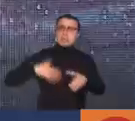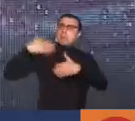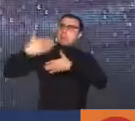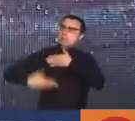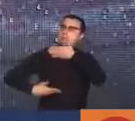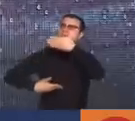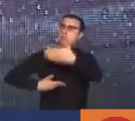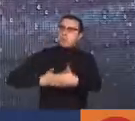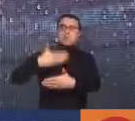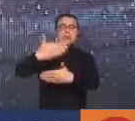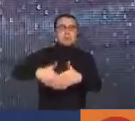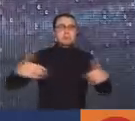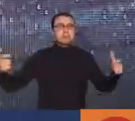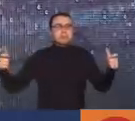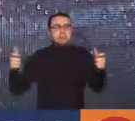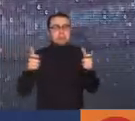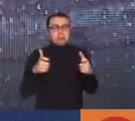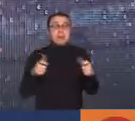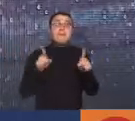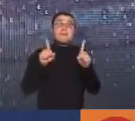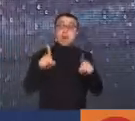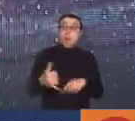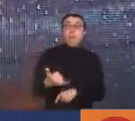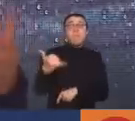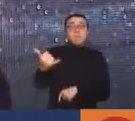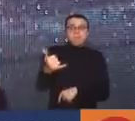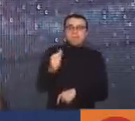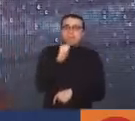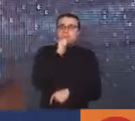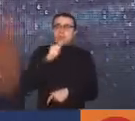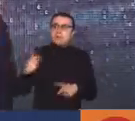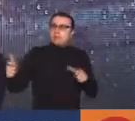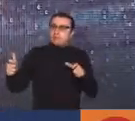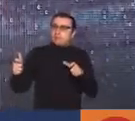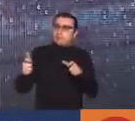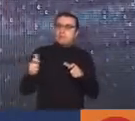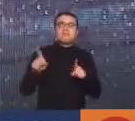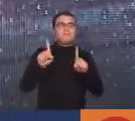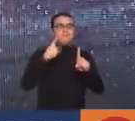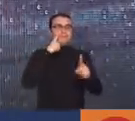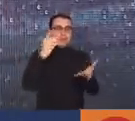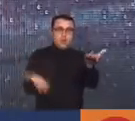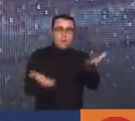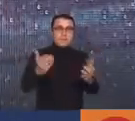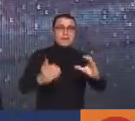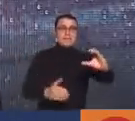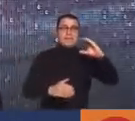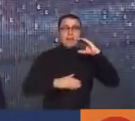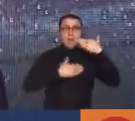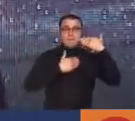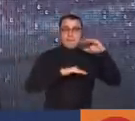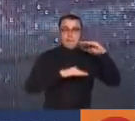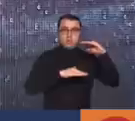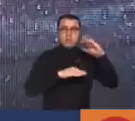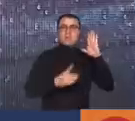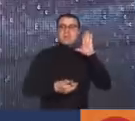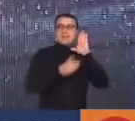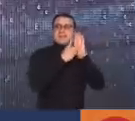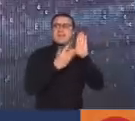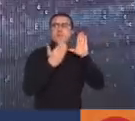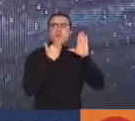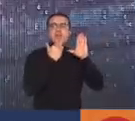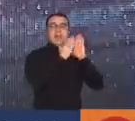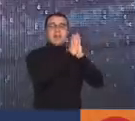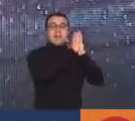anual. Aún es alta, pero si ya uno compara el salario mínimo que se decretó en diciembre,